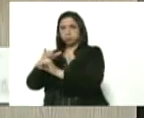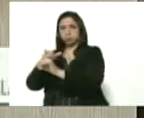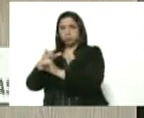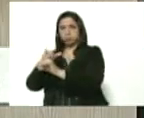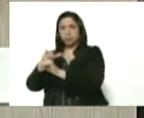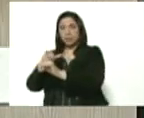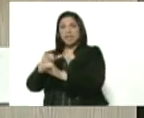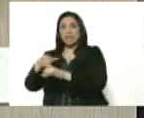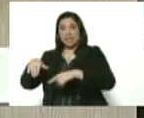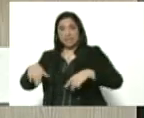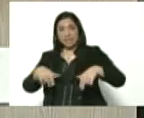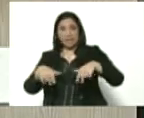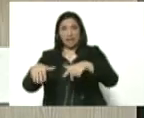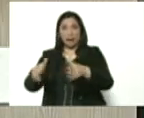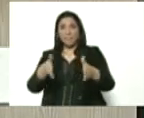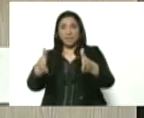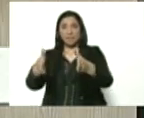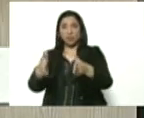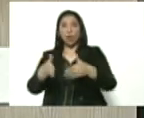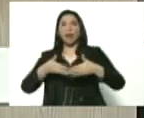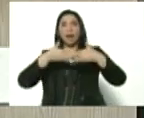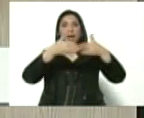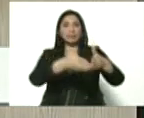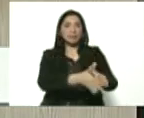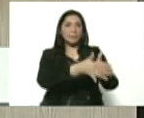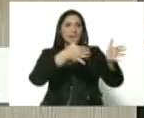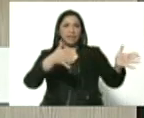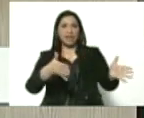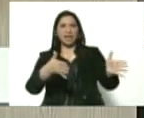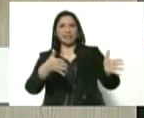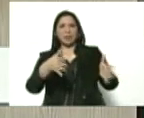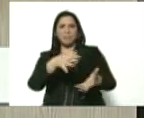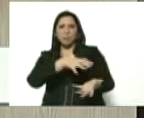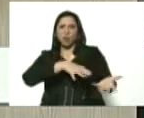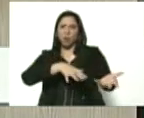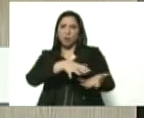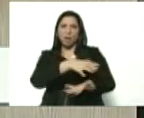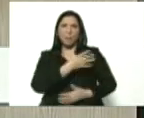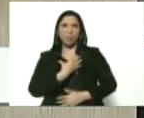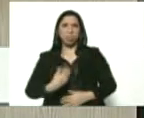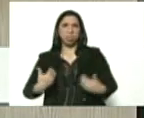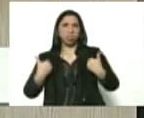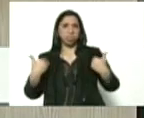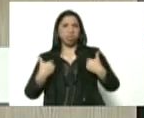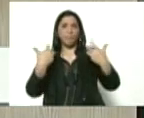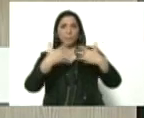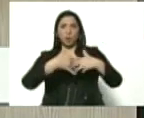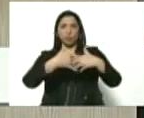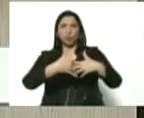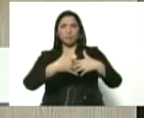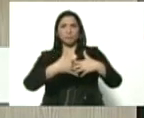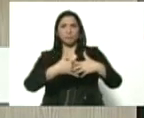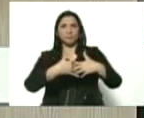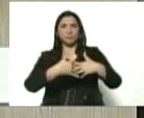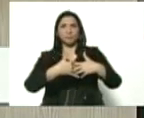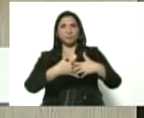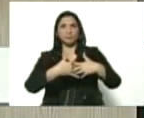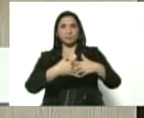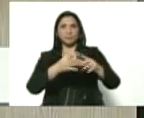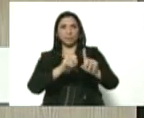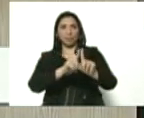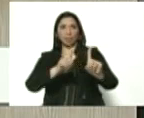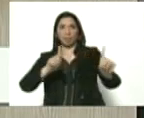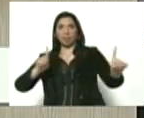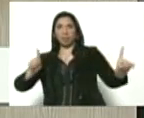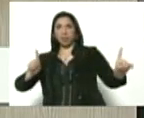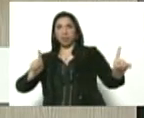en el camino, la lancha más grande sufre un desperfecto en uno de los motores y se retrasa más